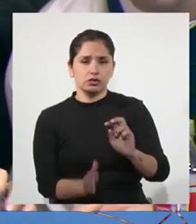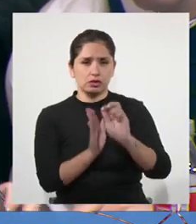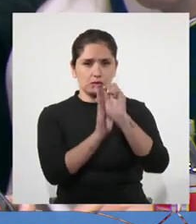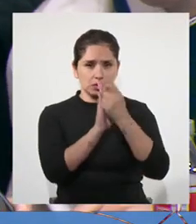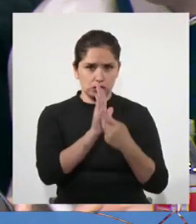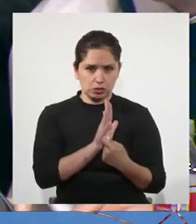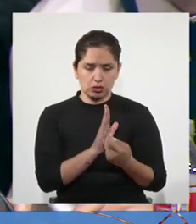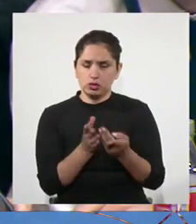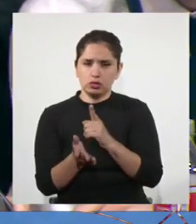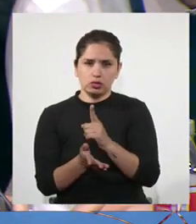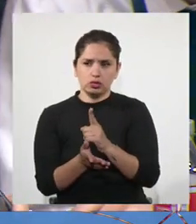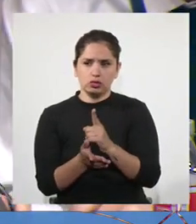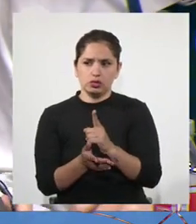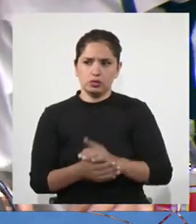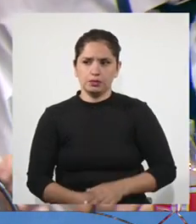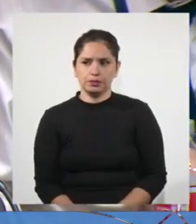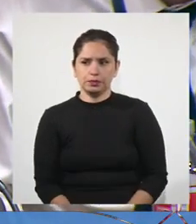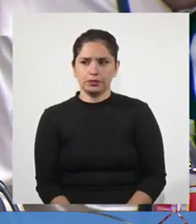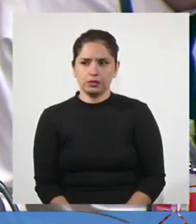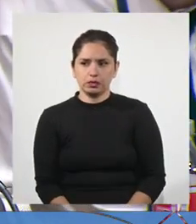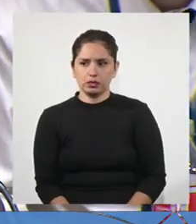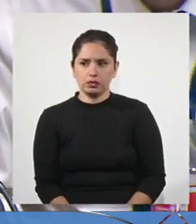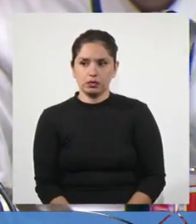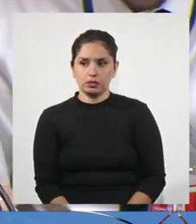Sí, no solamente.